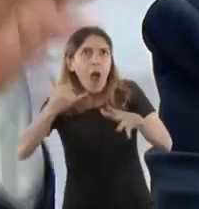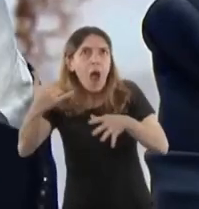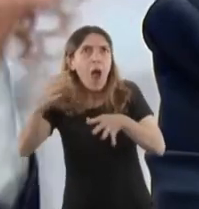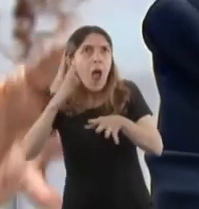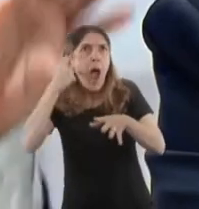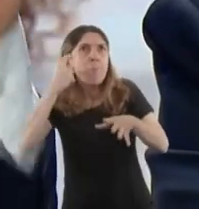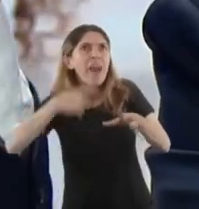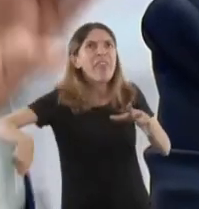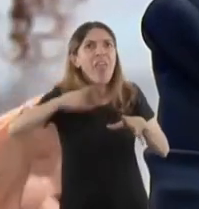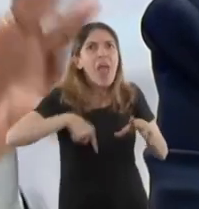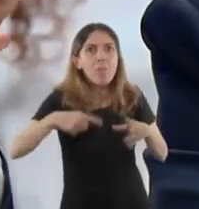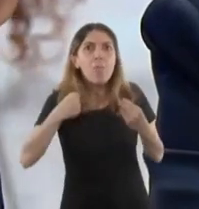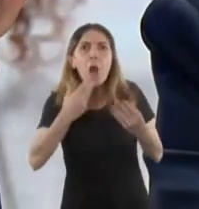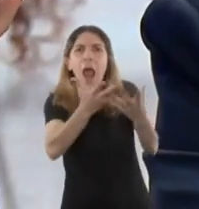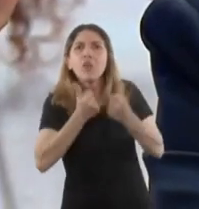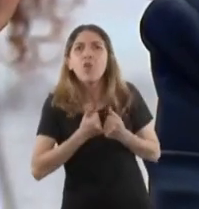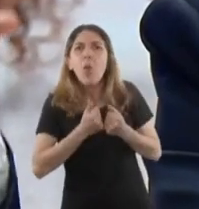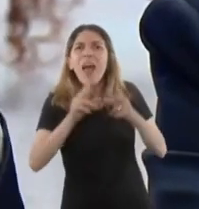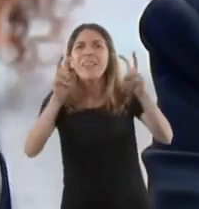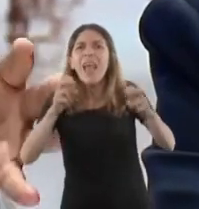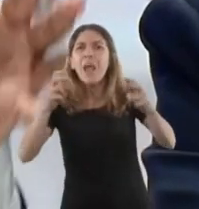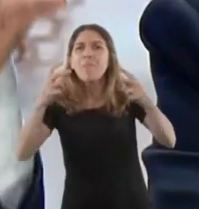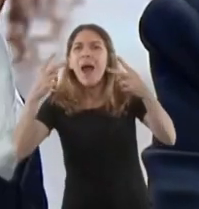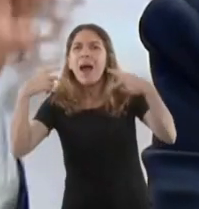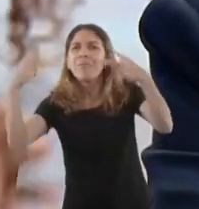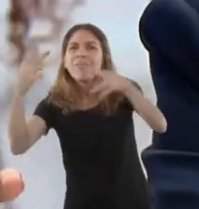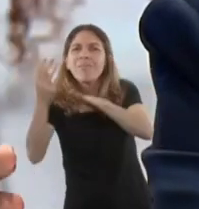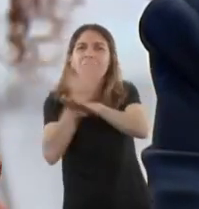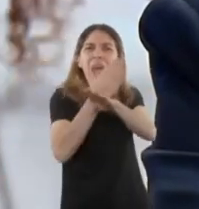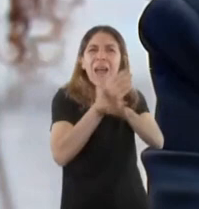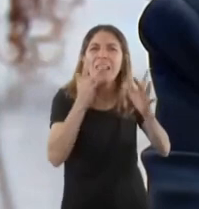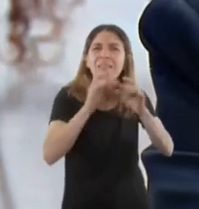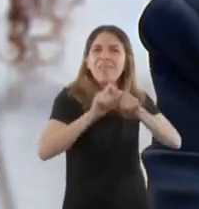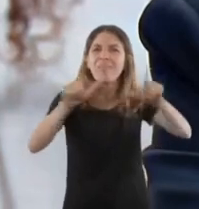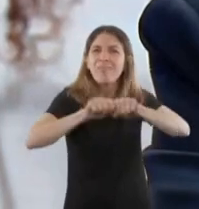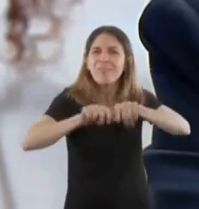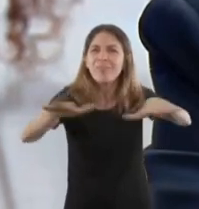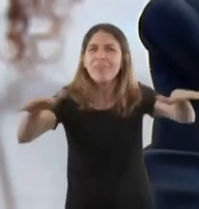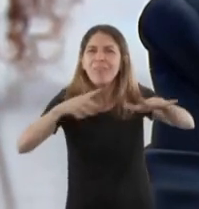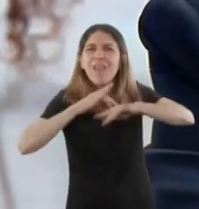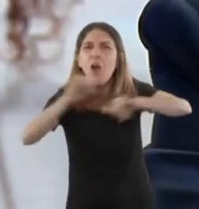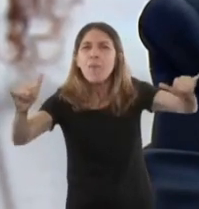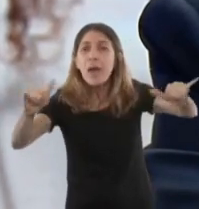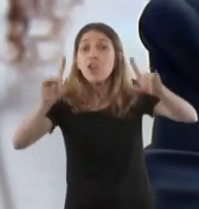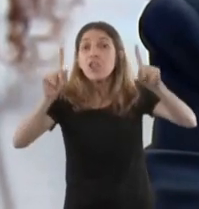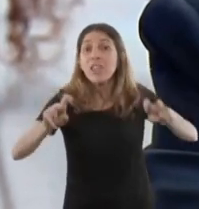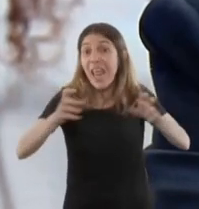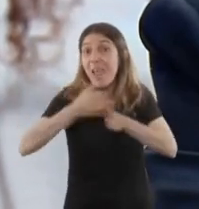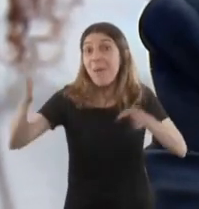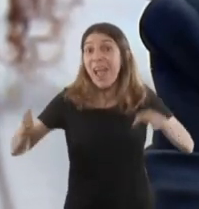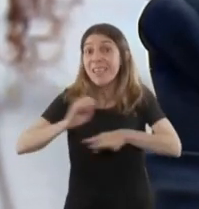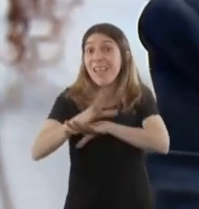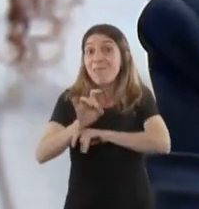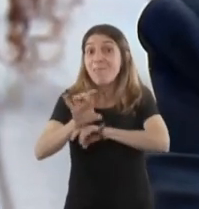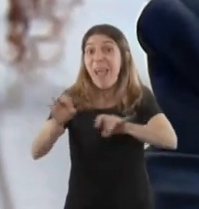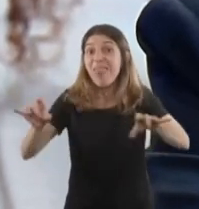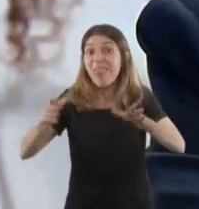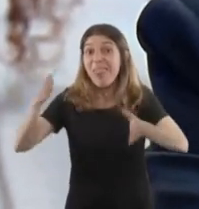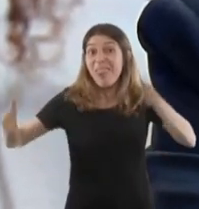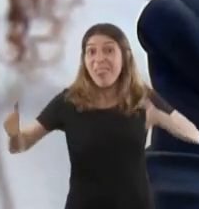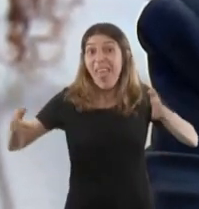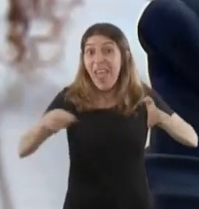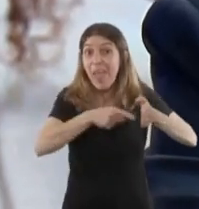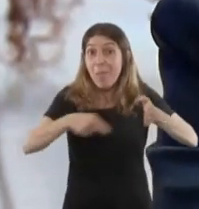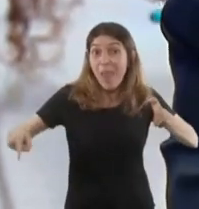sólo sirvió para recuperar a aquellos que en la pandemia si habían de alguna